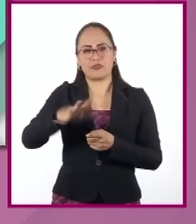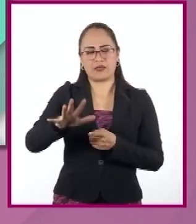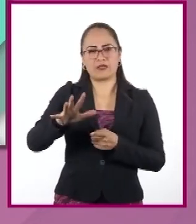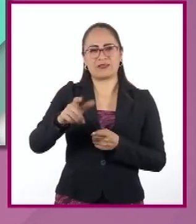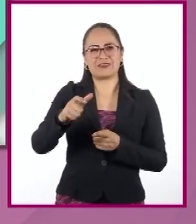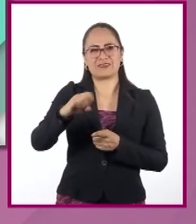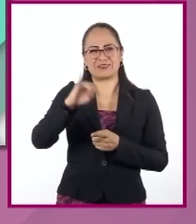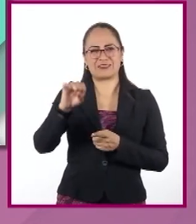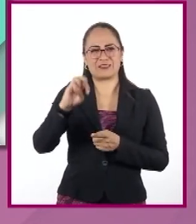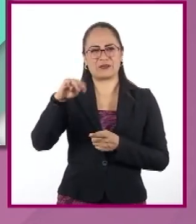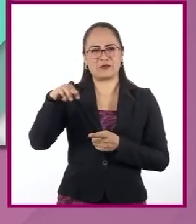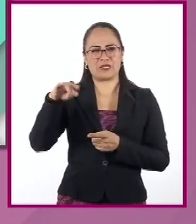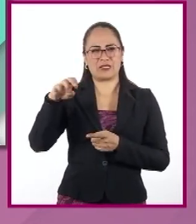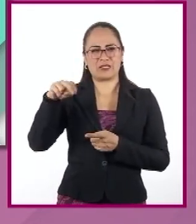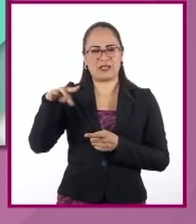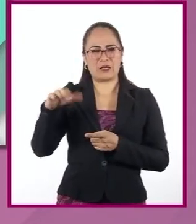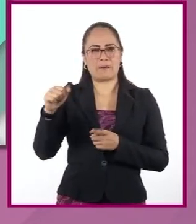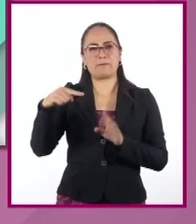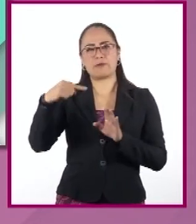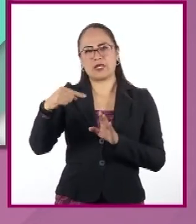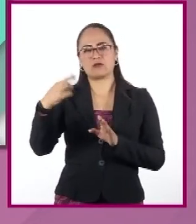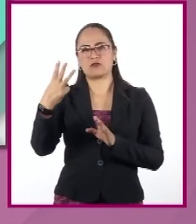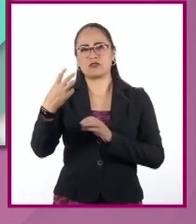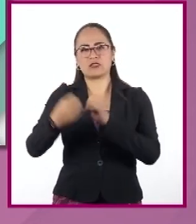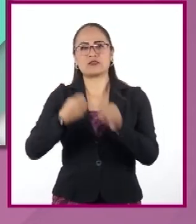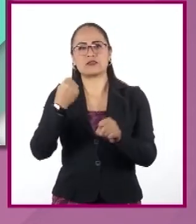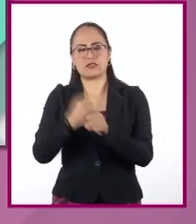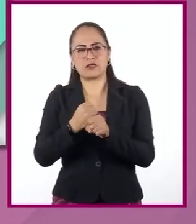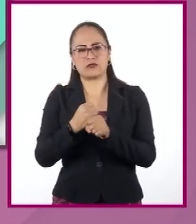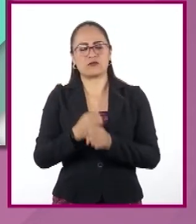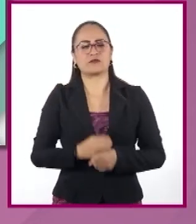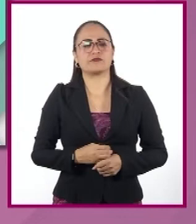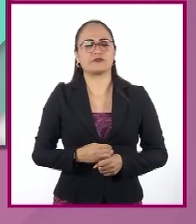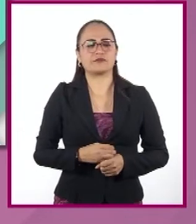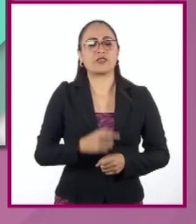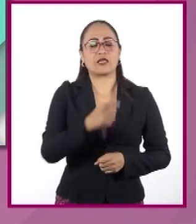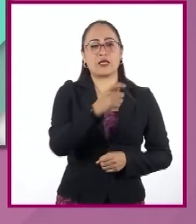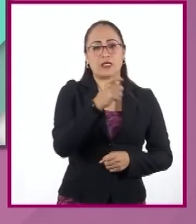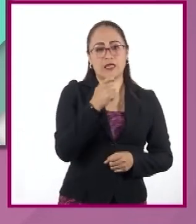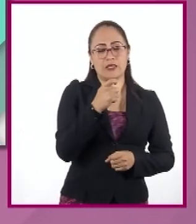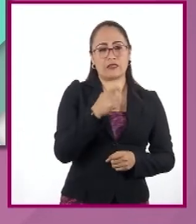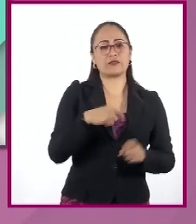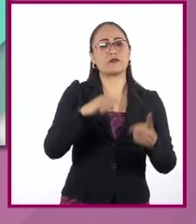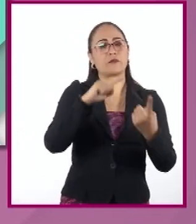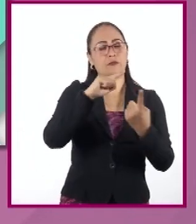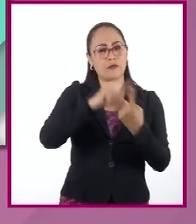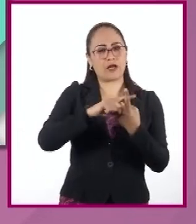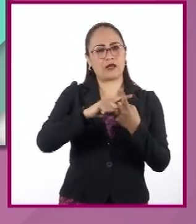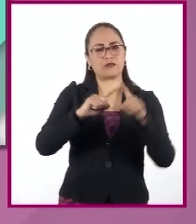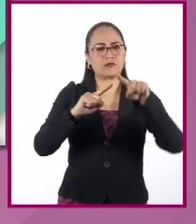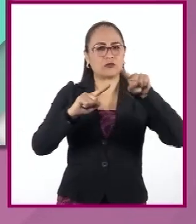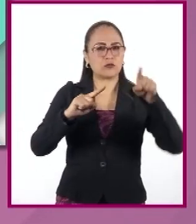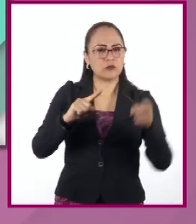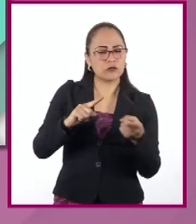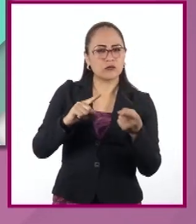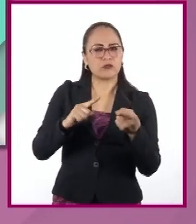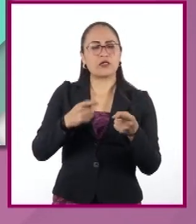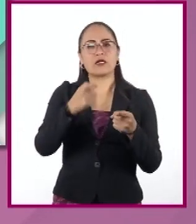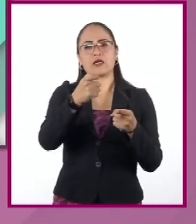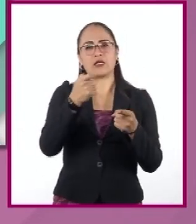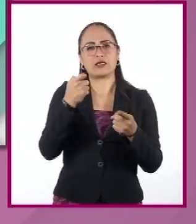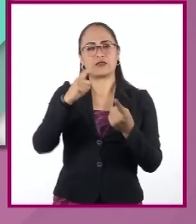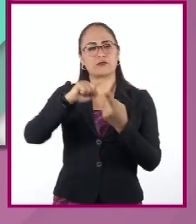edad de Jimena menos 3 años, quedando como x más paréntesis, x